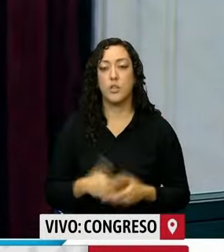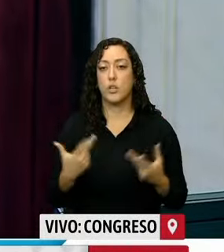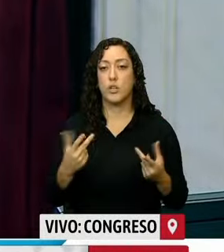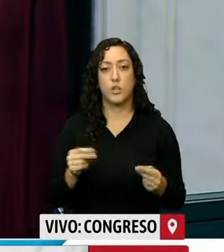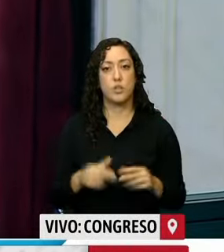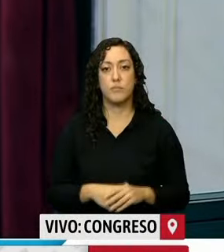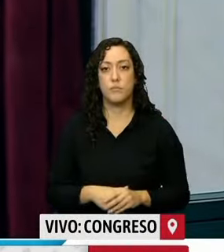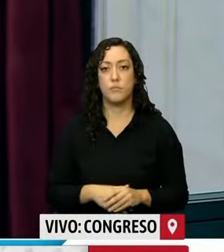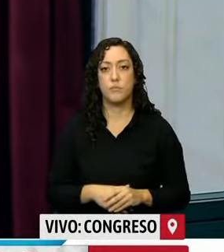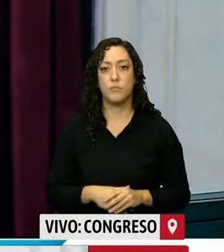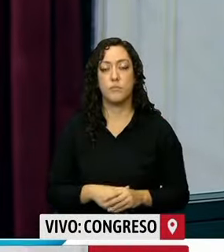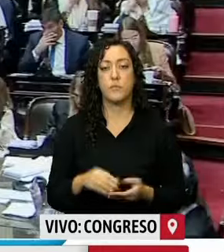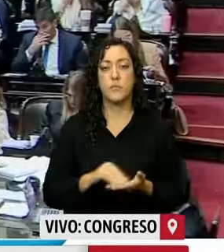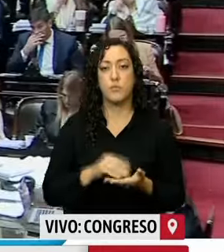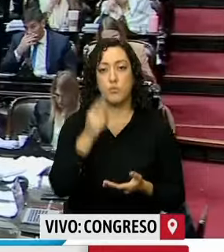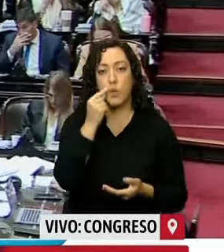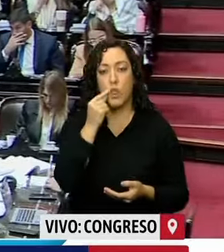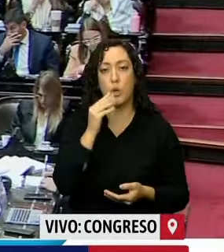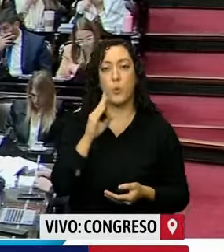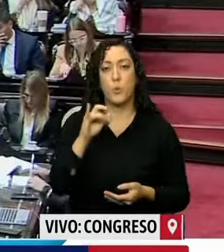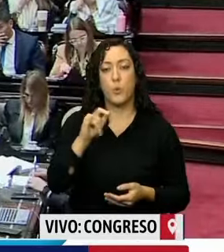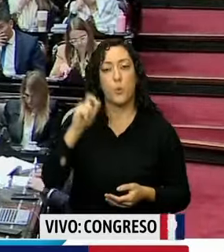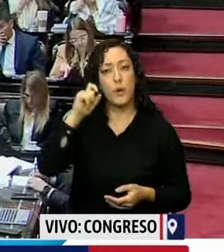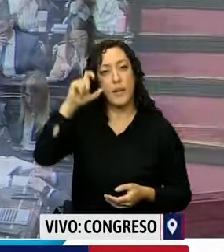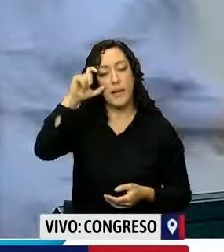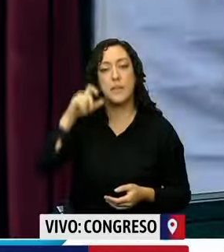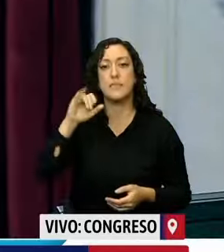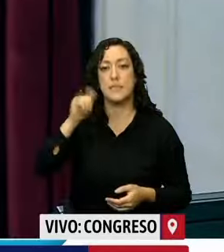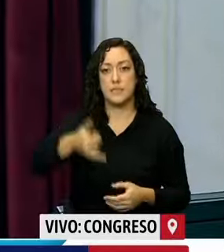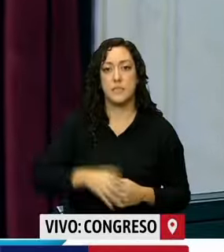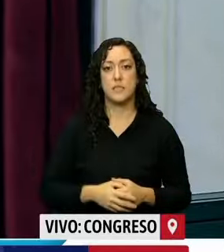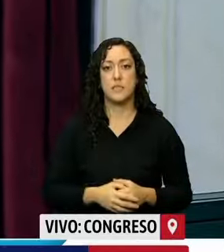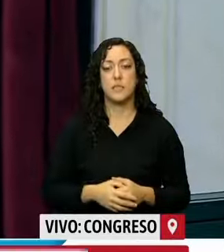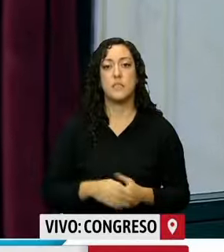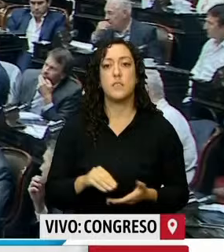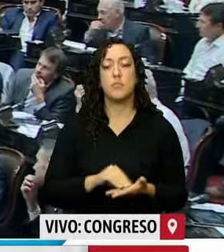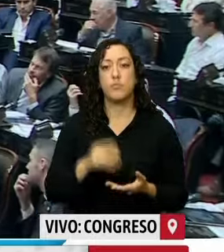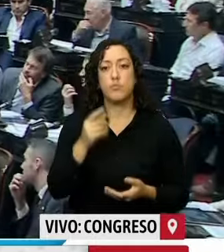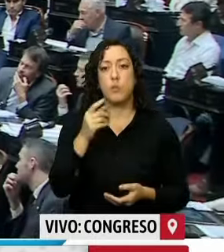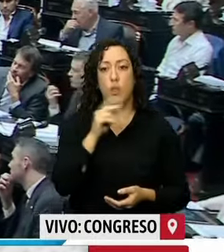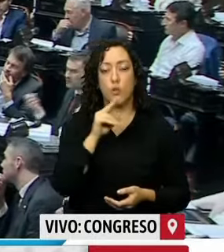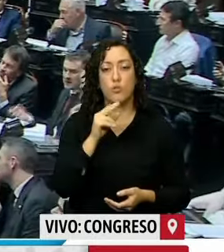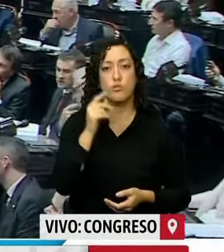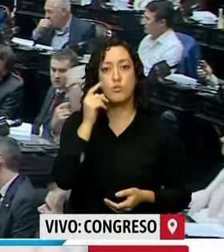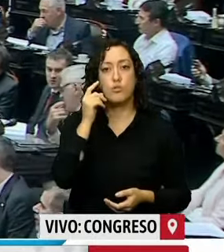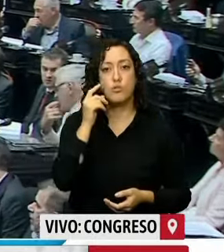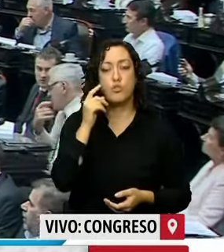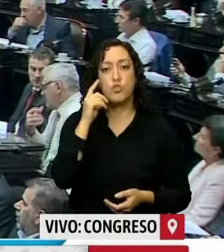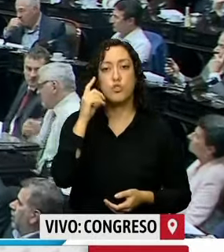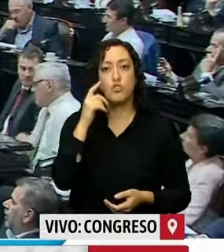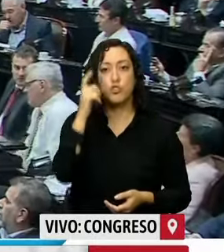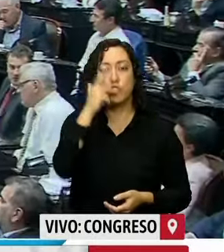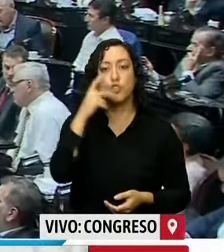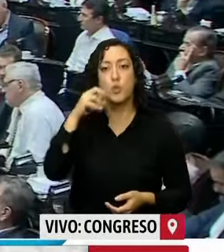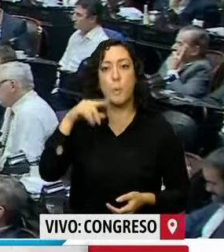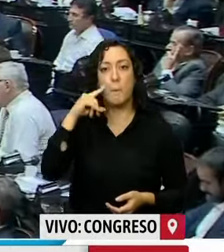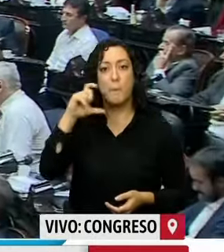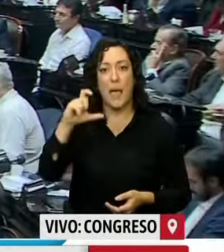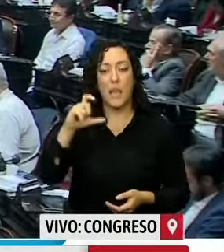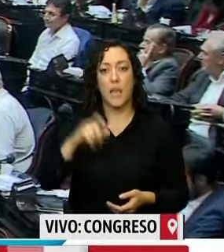preci desregulación bien Vamos a ver el número siempre sucede lo mismo A veces el sistema no reconoce a los diputados y hay que hacer la